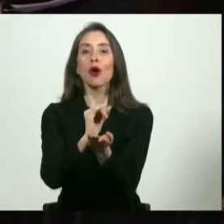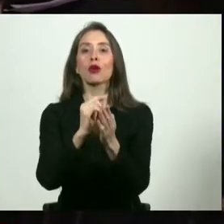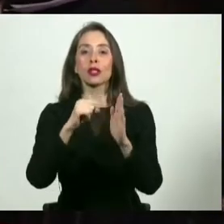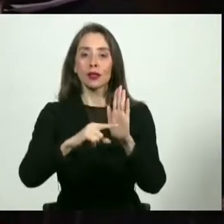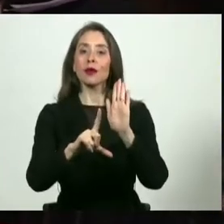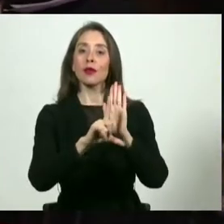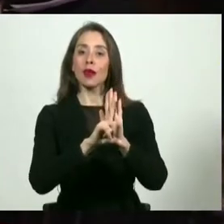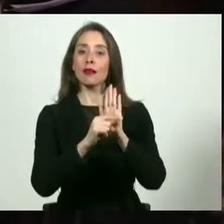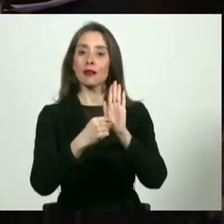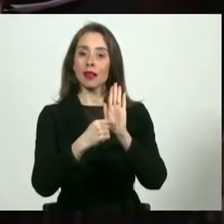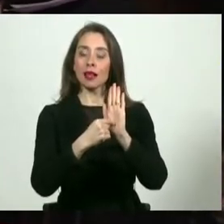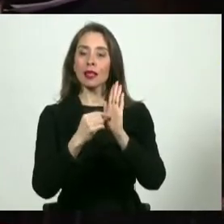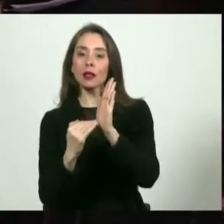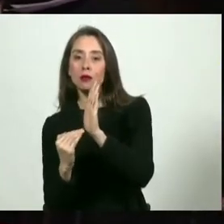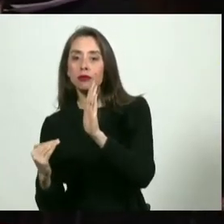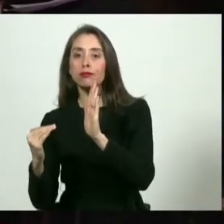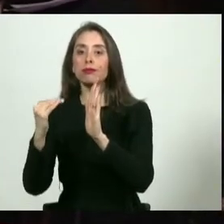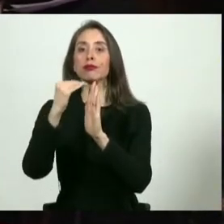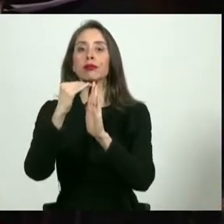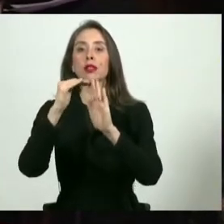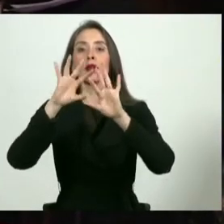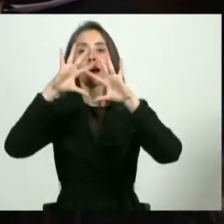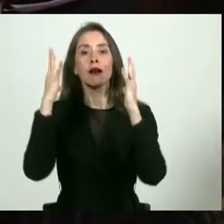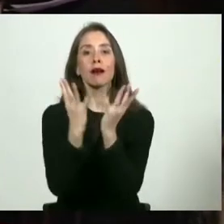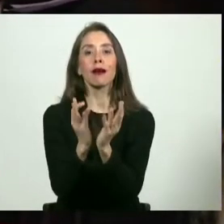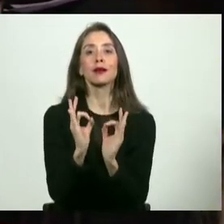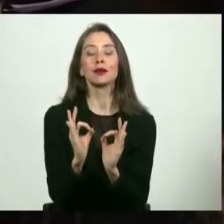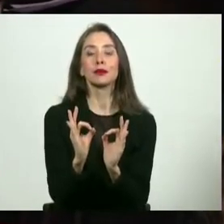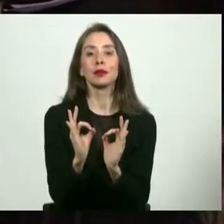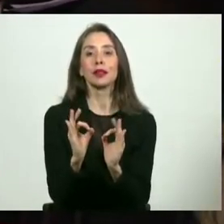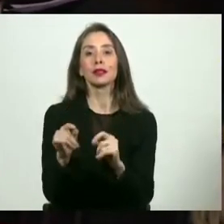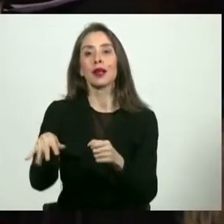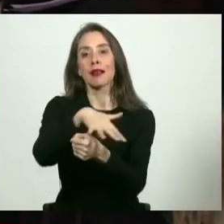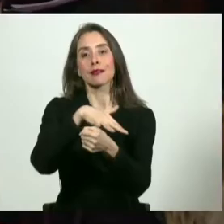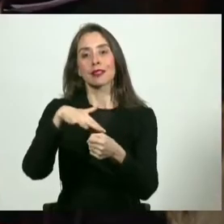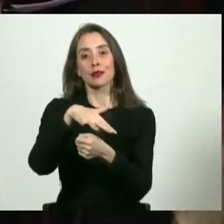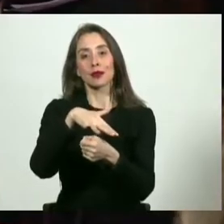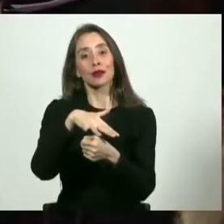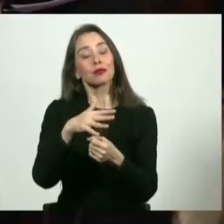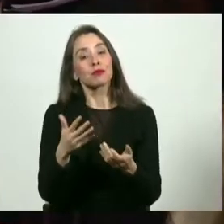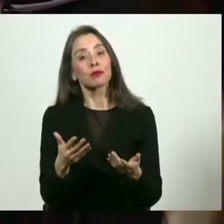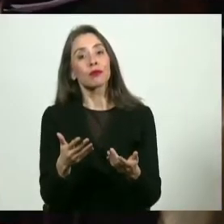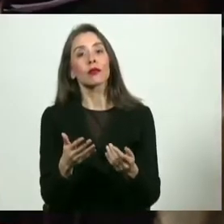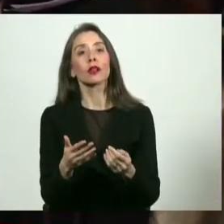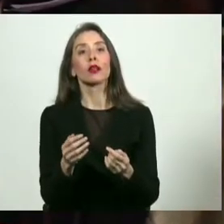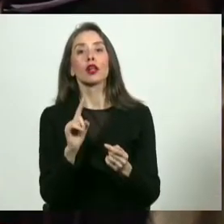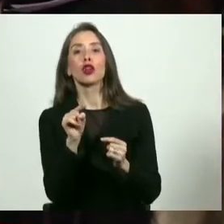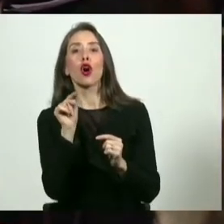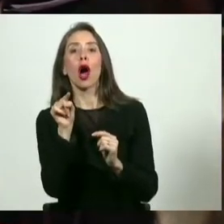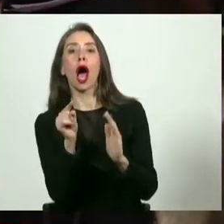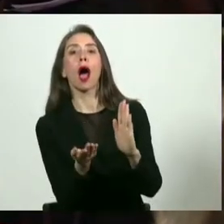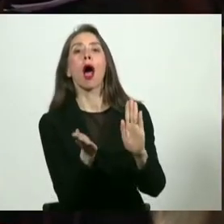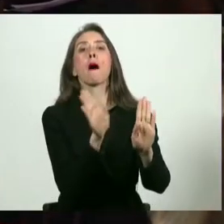legislativa que avance hacia una integralidad de la situación. No tener un parche para el